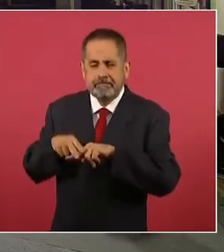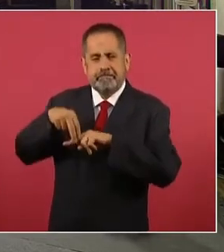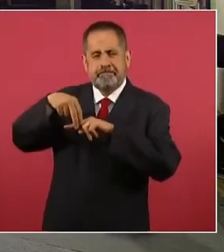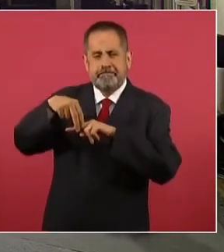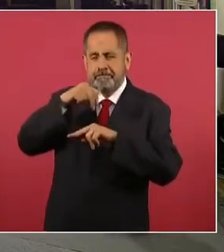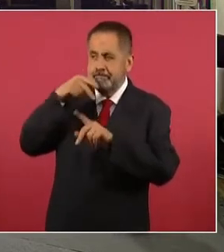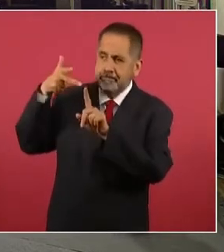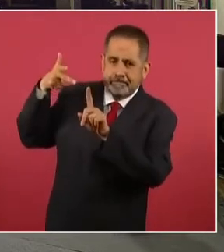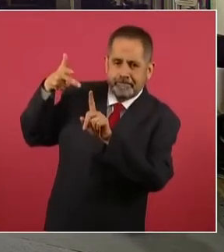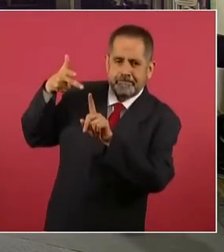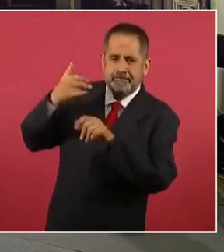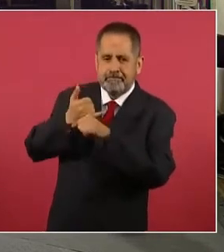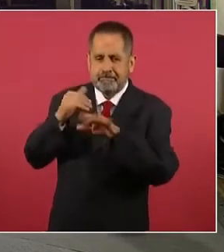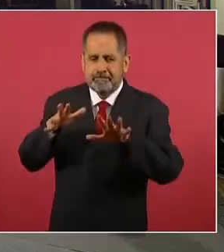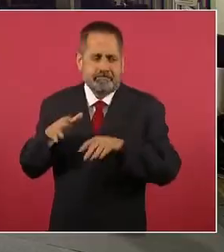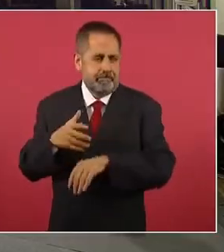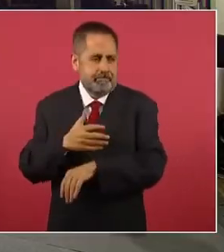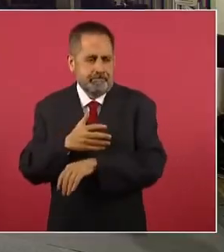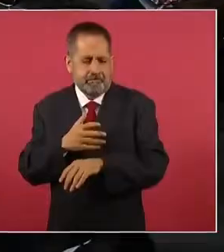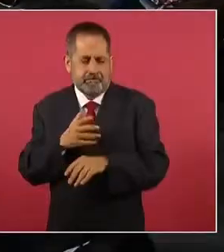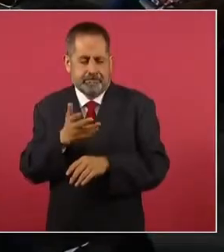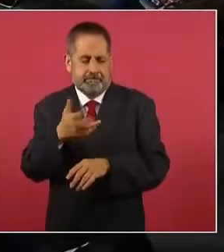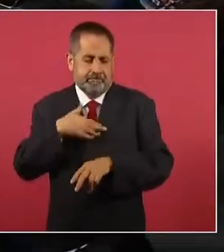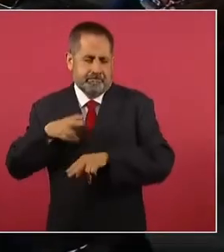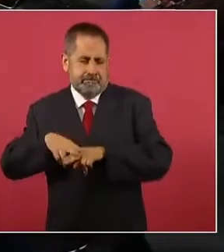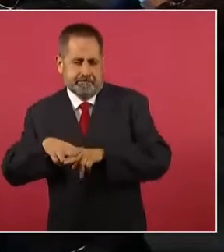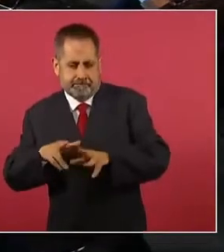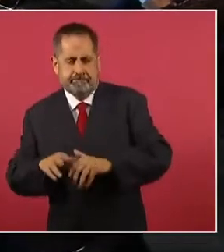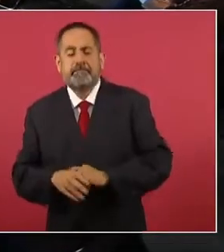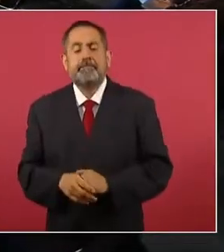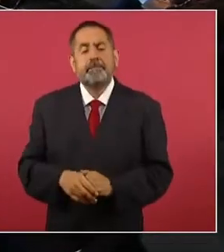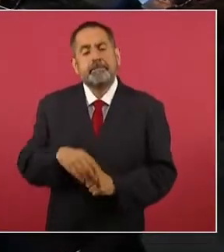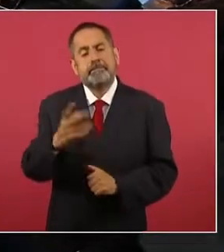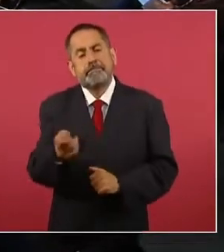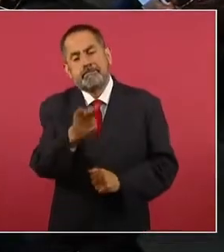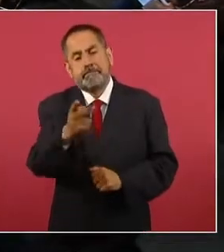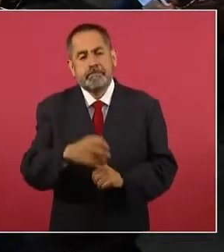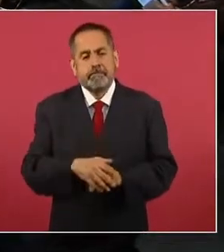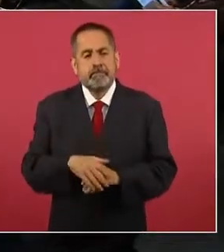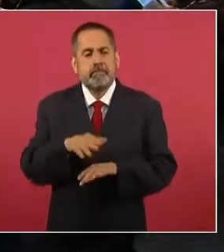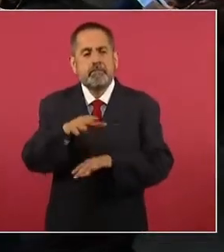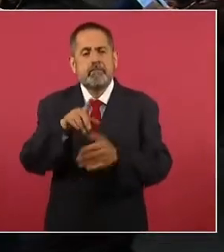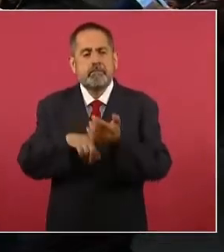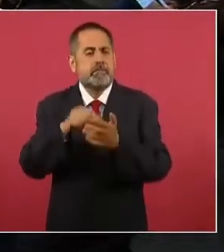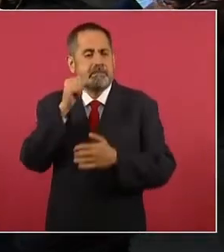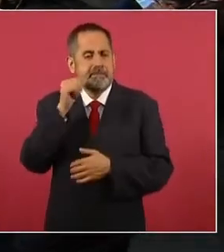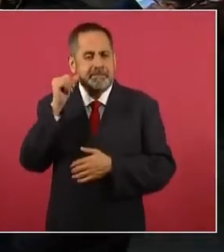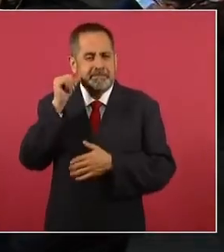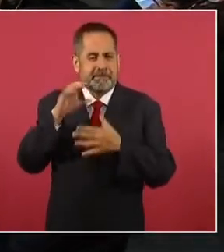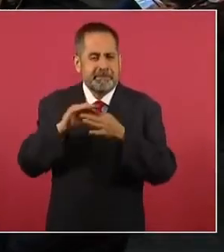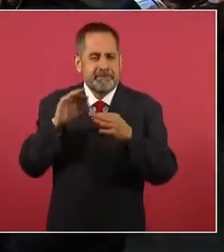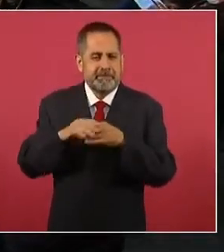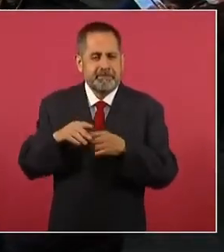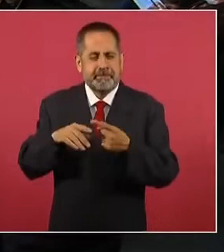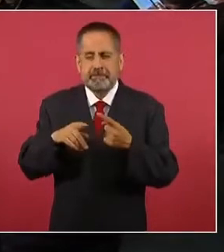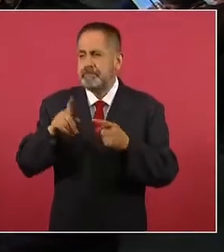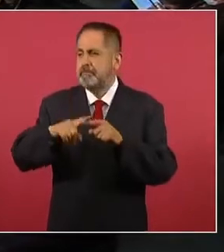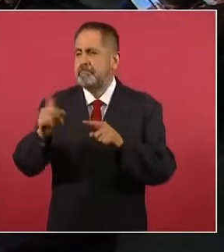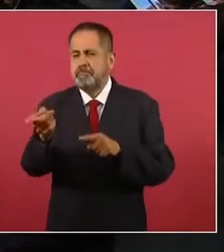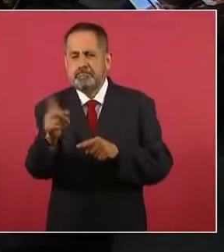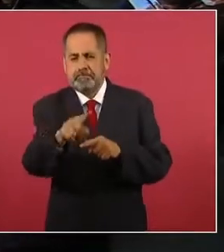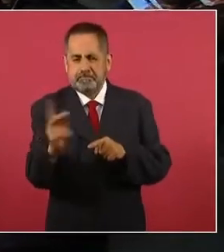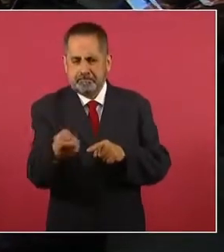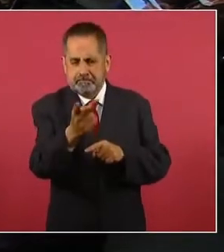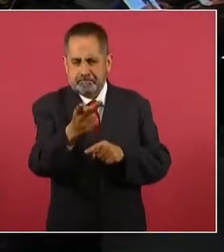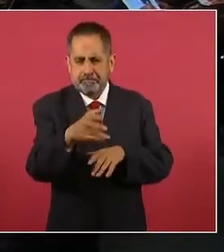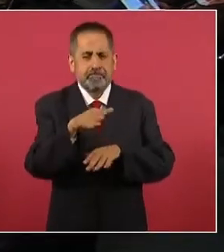atrás y si no le ensucio el trabajo a los compañeros. De inicio, consultarles su opinión sobre el día de ayer, que si no me recuerdo, Dalila le preguntaba el